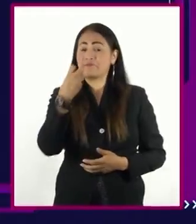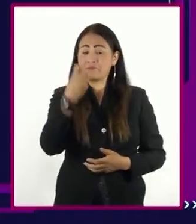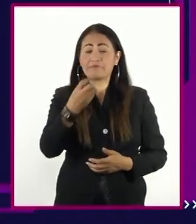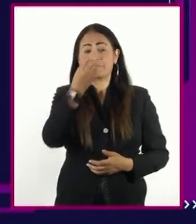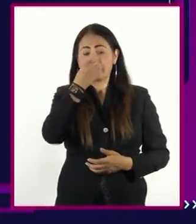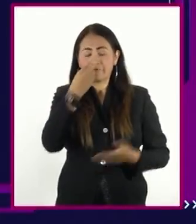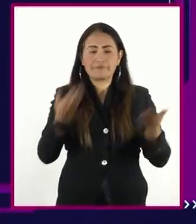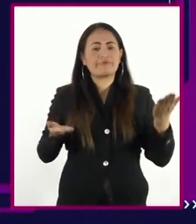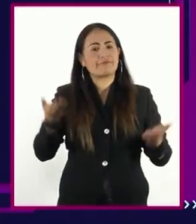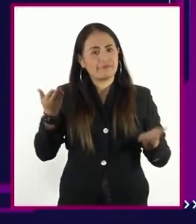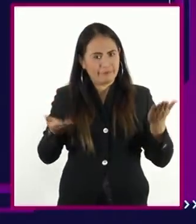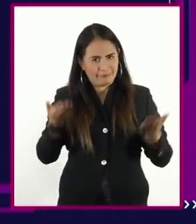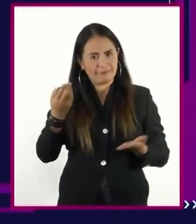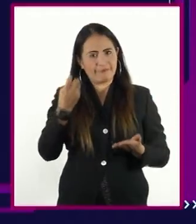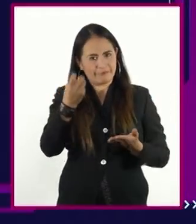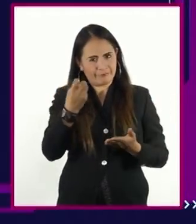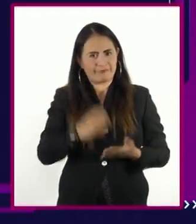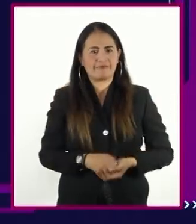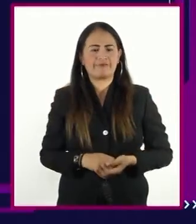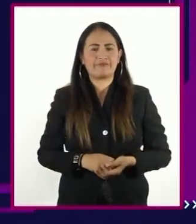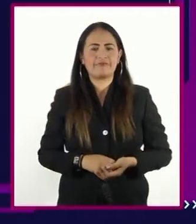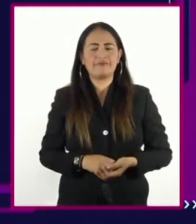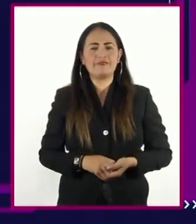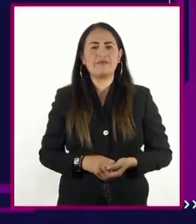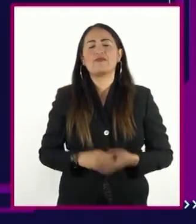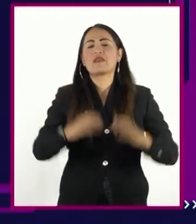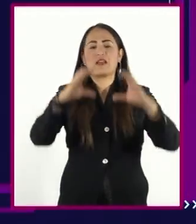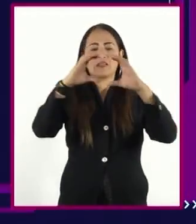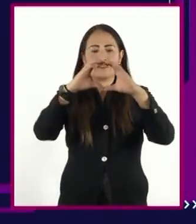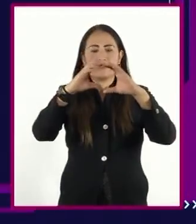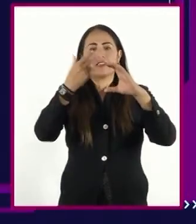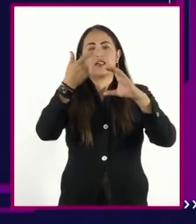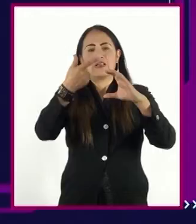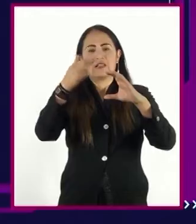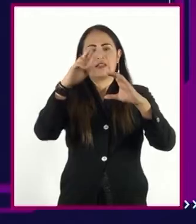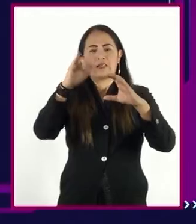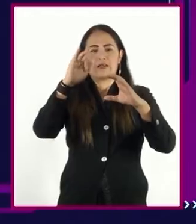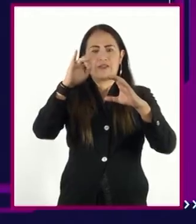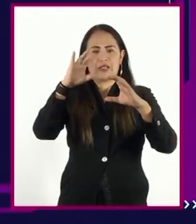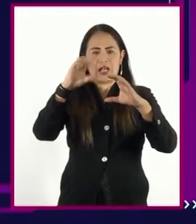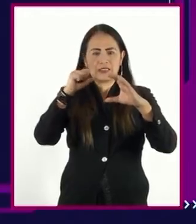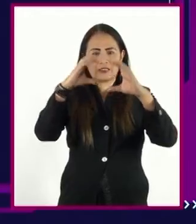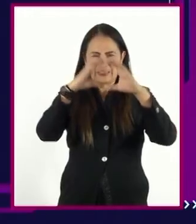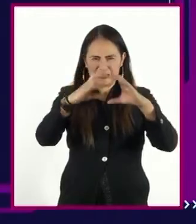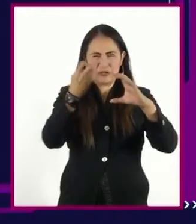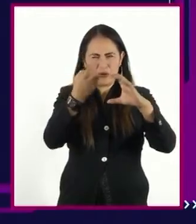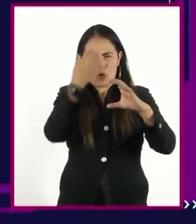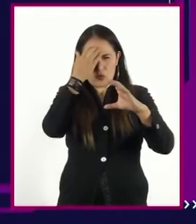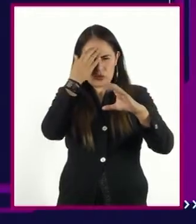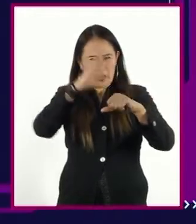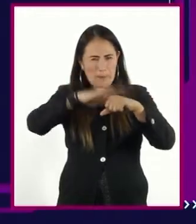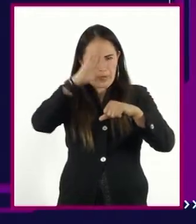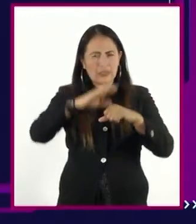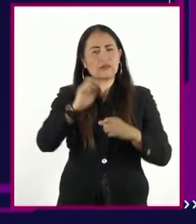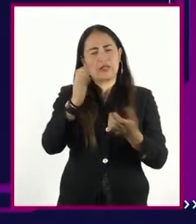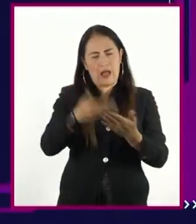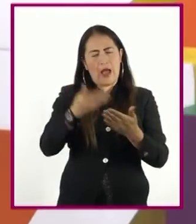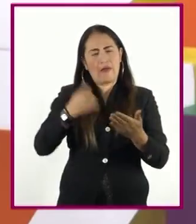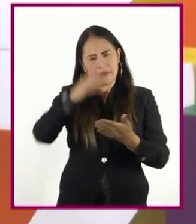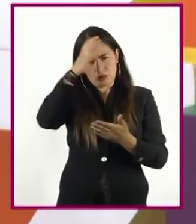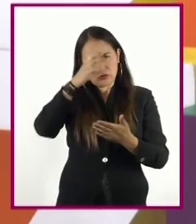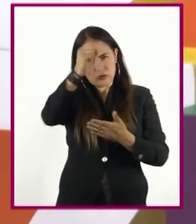alimentación balanceada. Para conocer más sobre las gráficas circulares, es necesario que establezcamos algunos conceptos